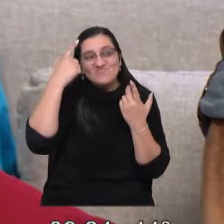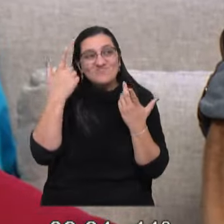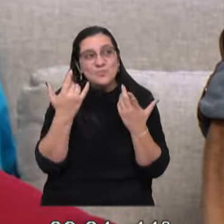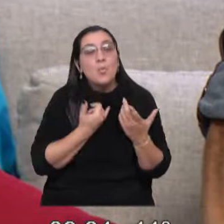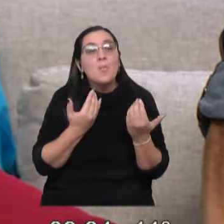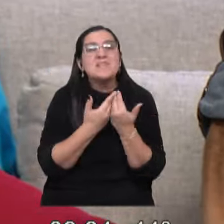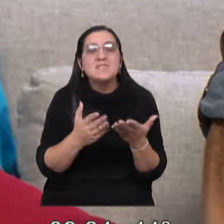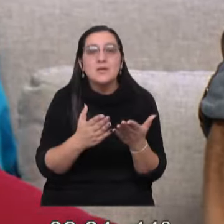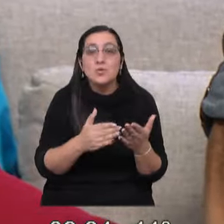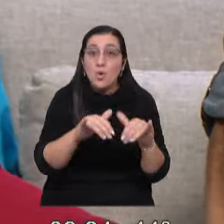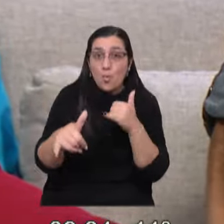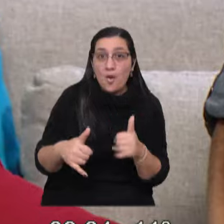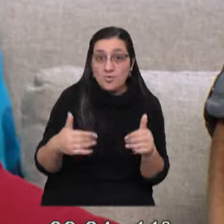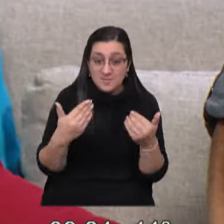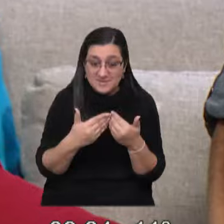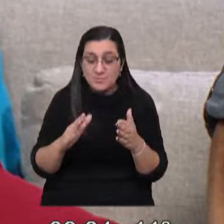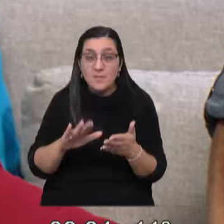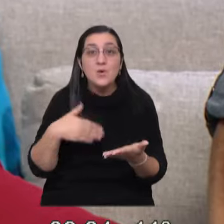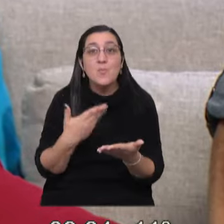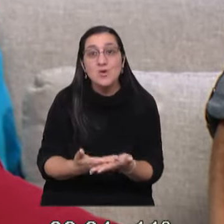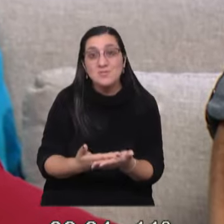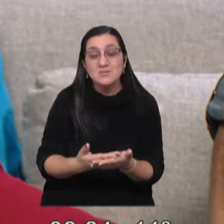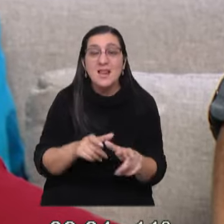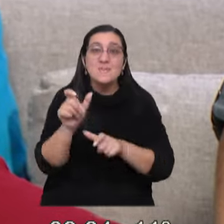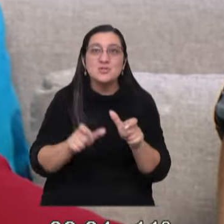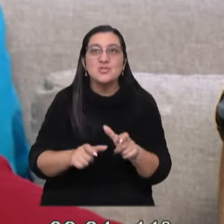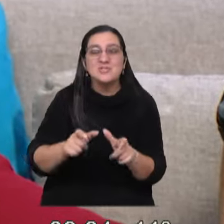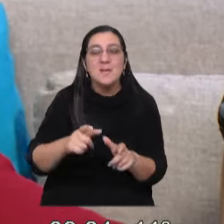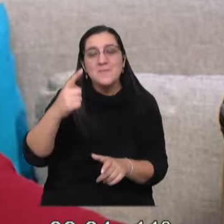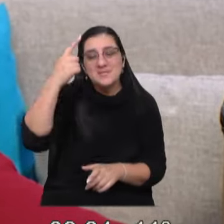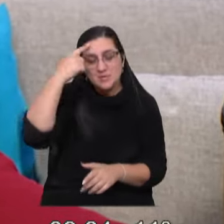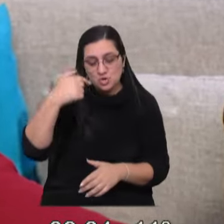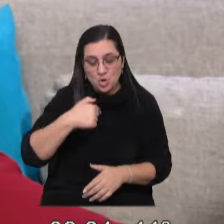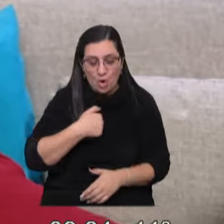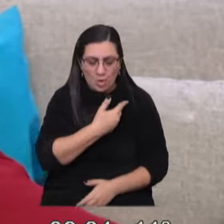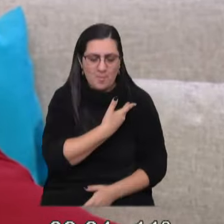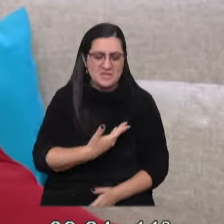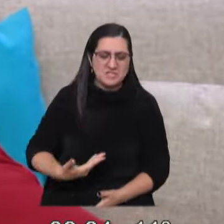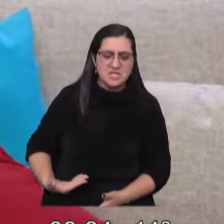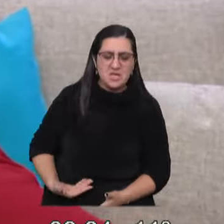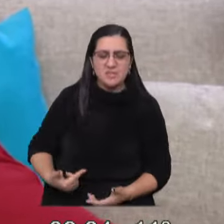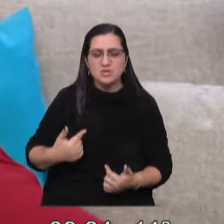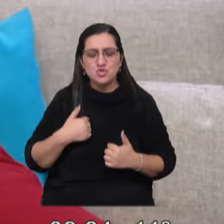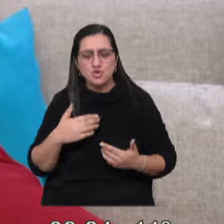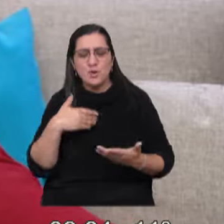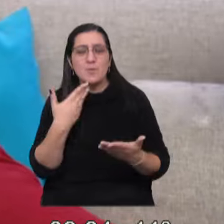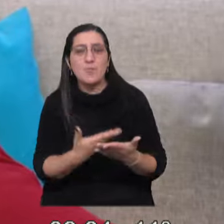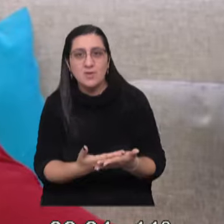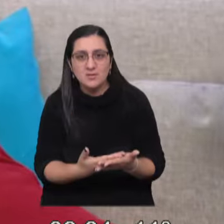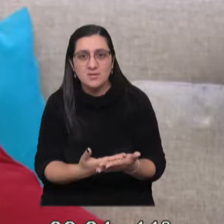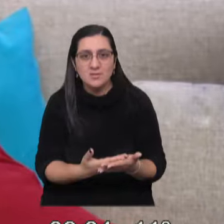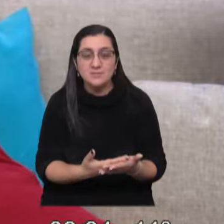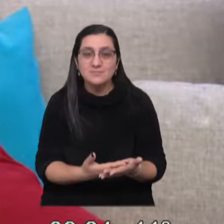este juego que hicimos al principio no y que le estamos proponiendo a la gente esto de pensar Yo como presidenciable tengo esta propuesta y